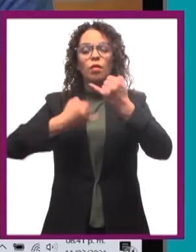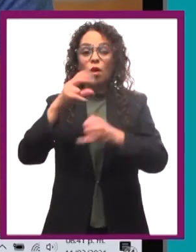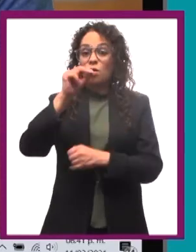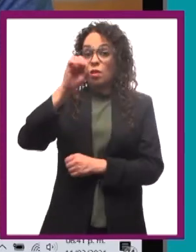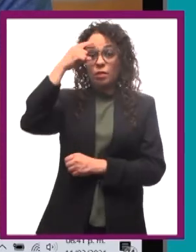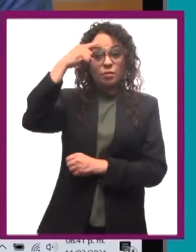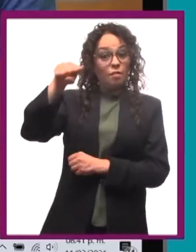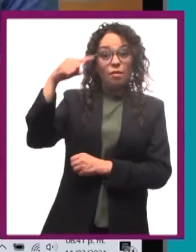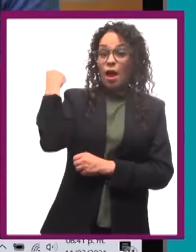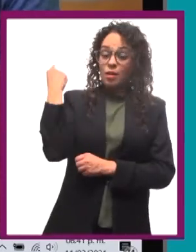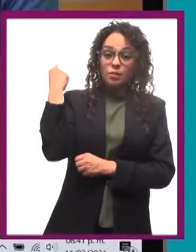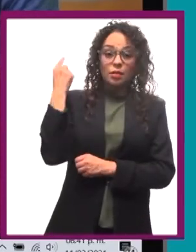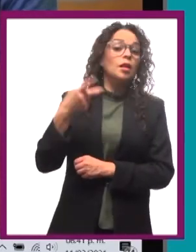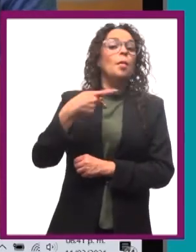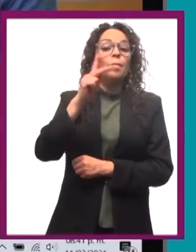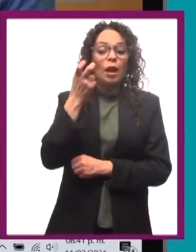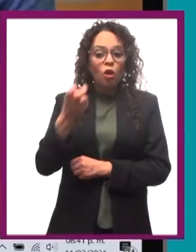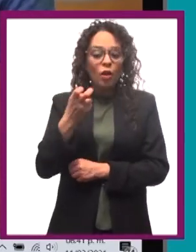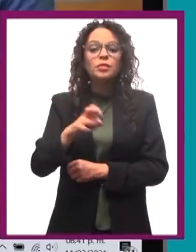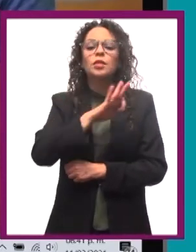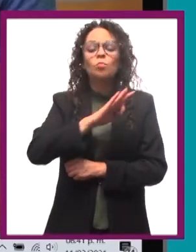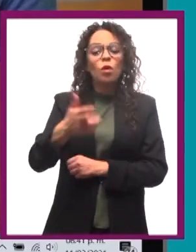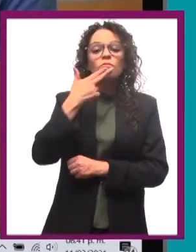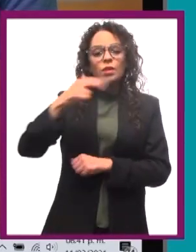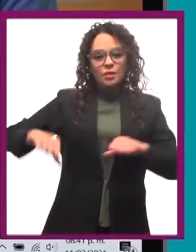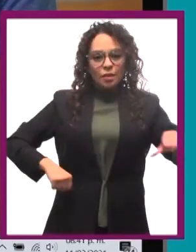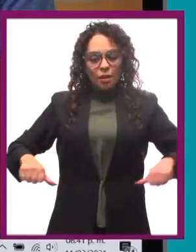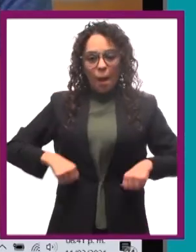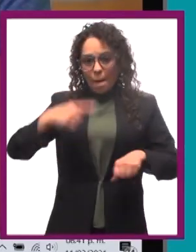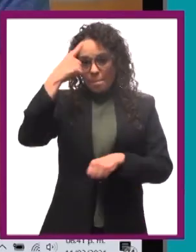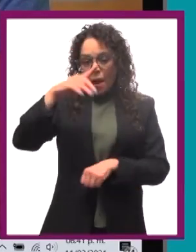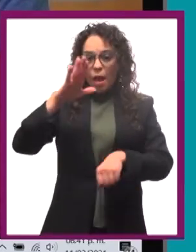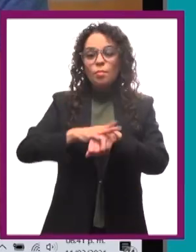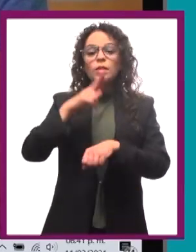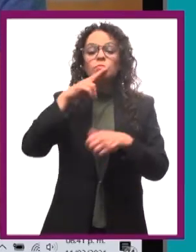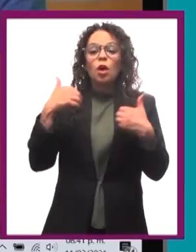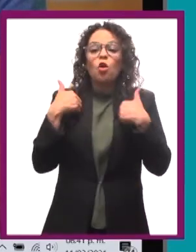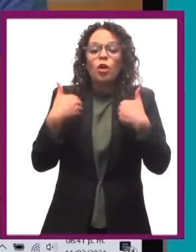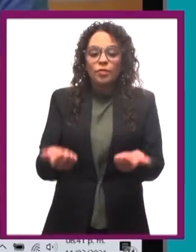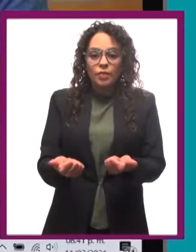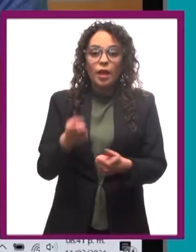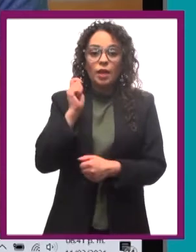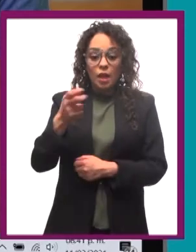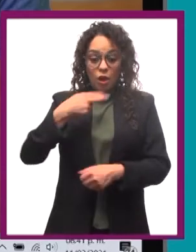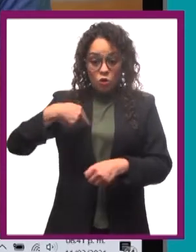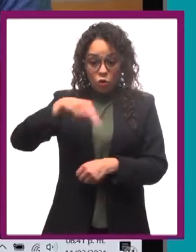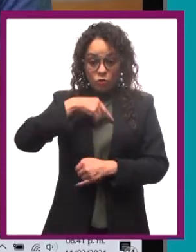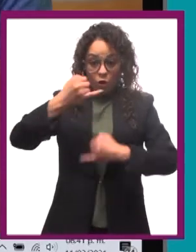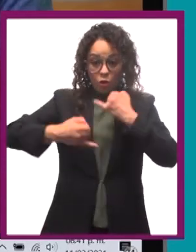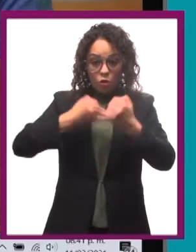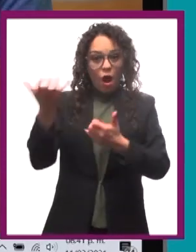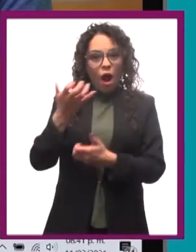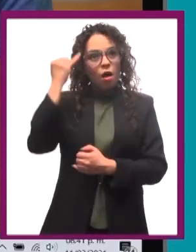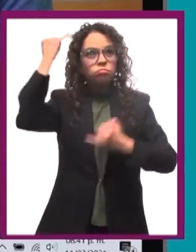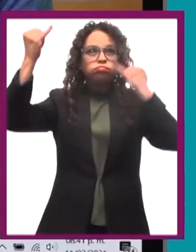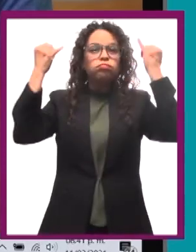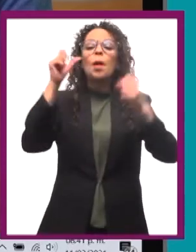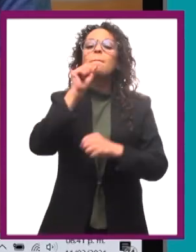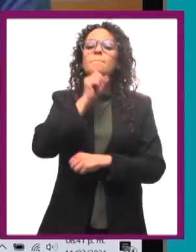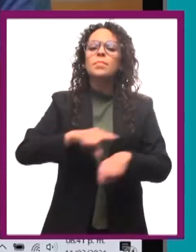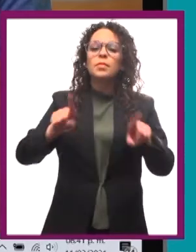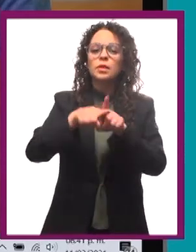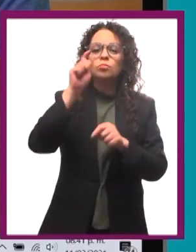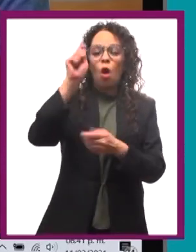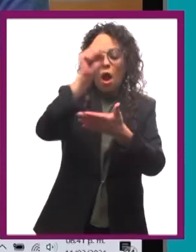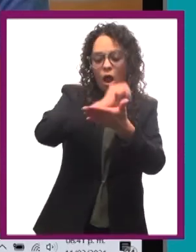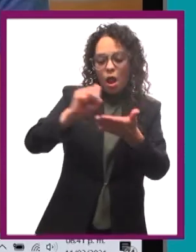juego no es cualquier cosa, pero también este ejercicio nos puede servir para entender cómo el juego que creamos, igual que la